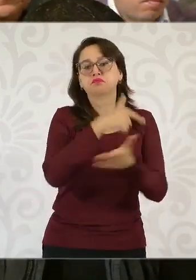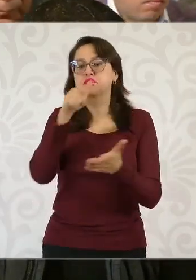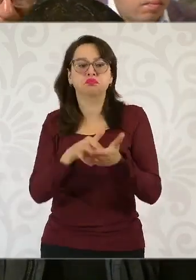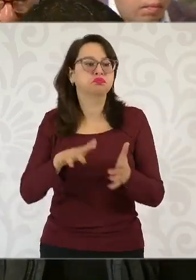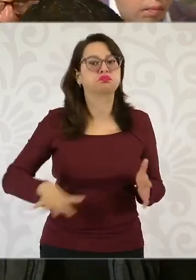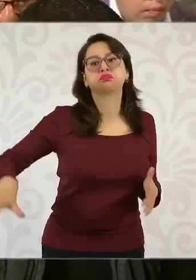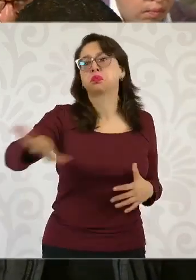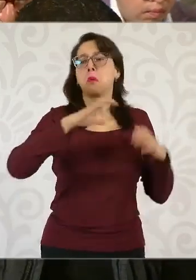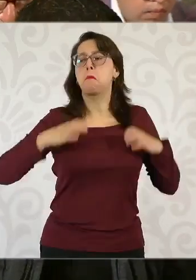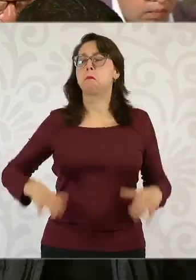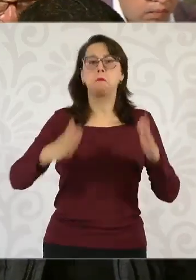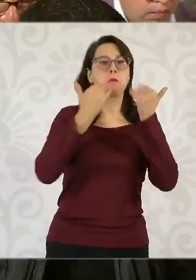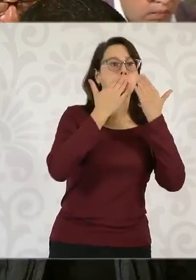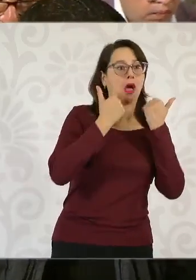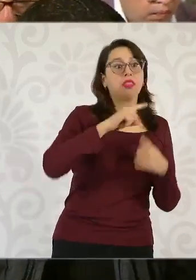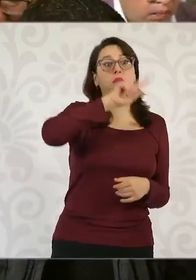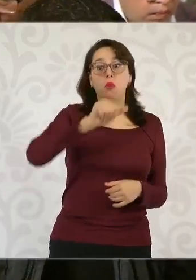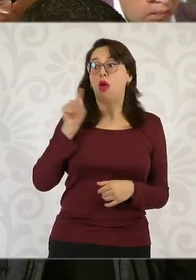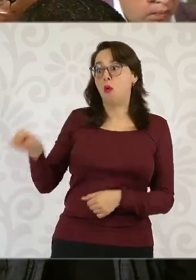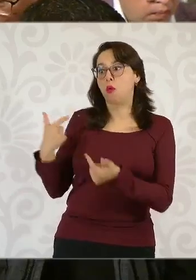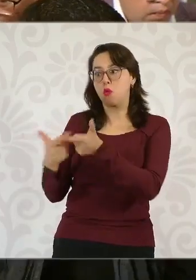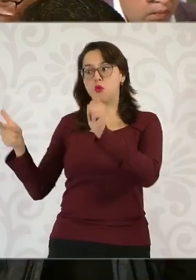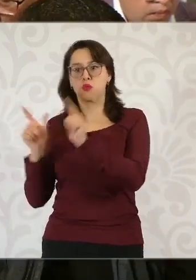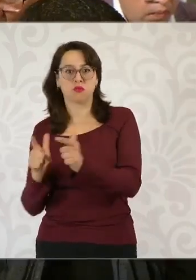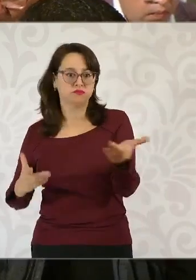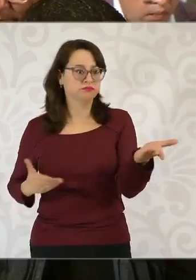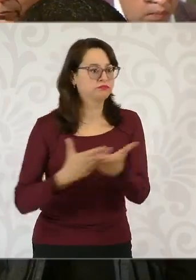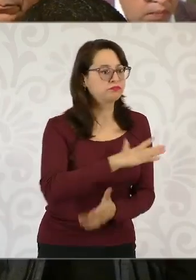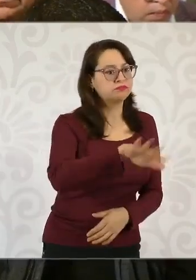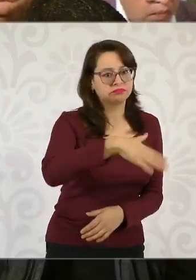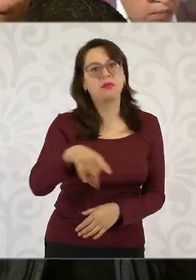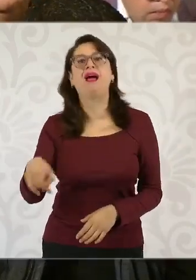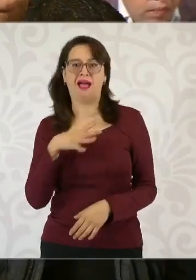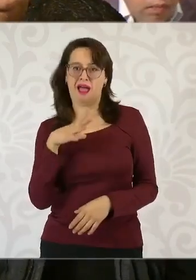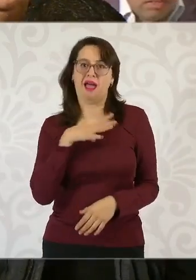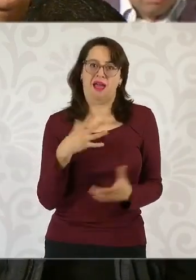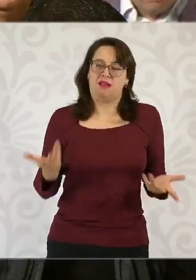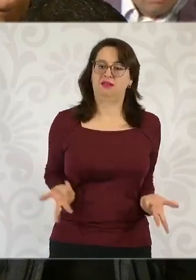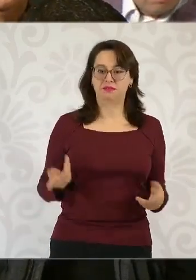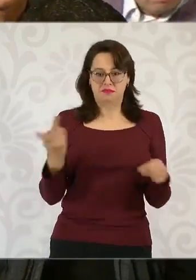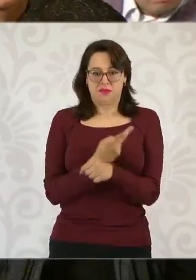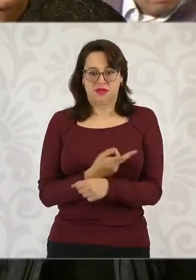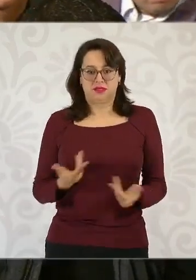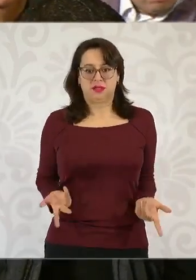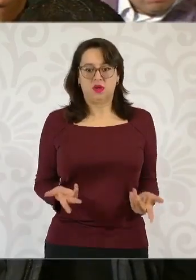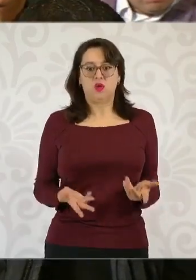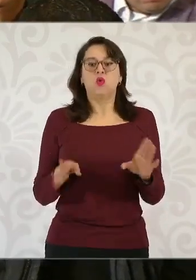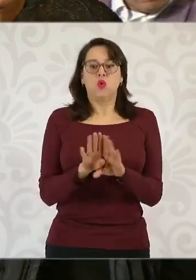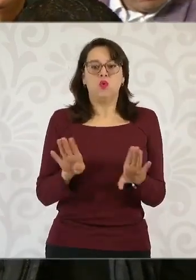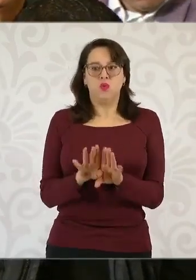parte si esa cuestión podría informar al Gabinete de Seguridad y también, bueno, pues como autoridades